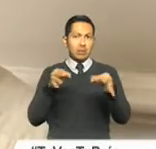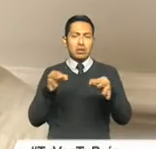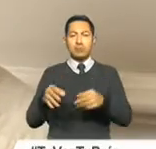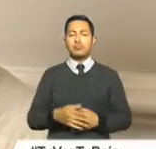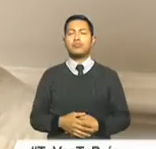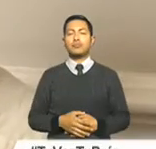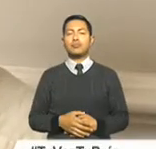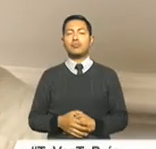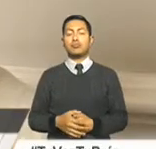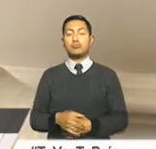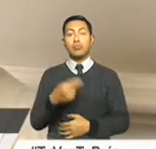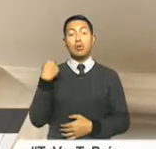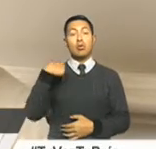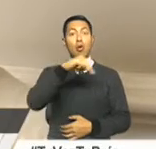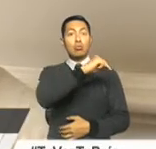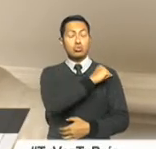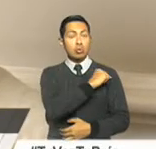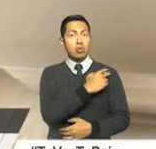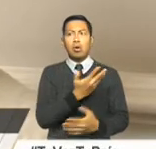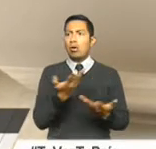nosotros recibir un impacto